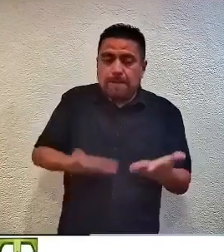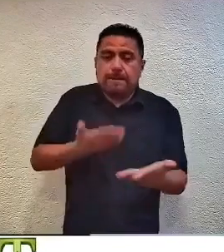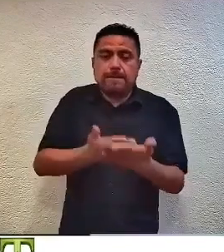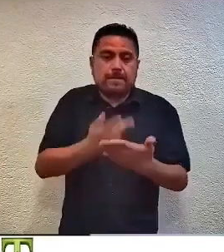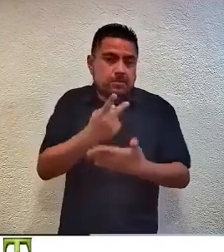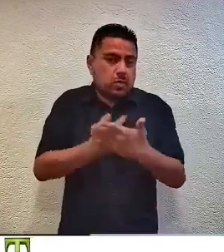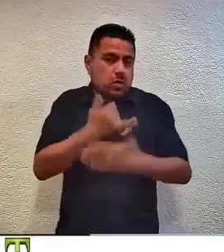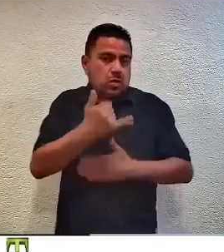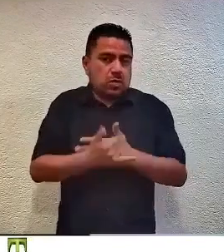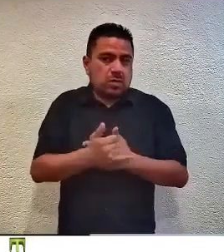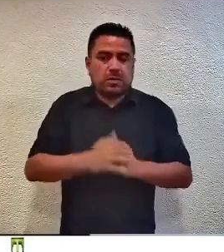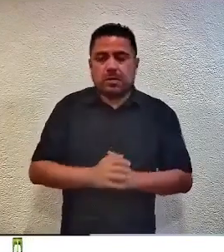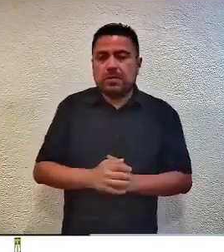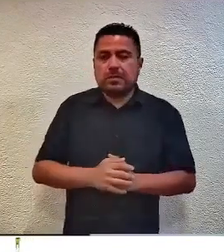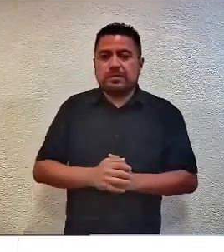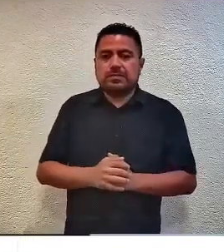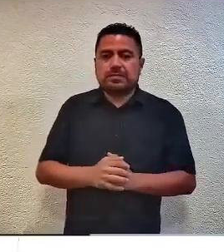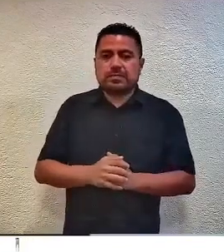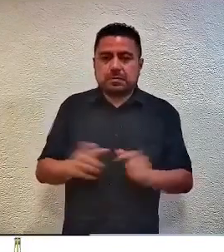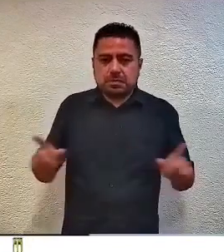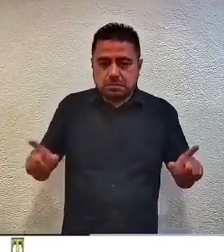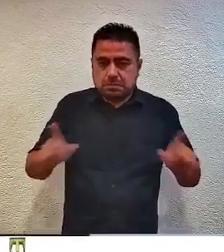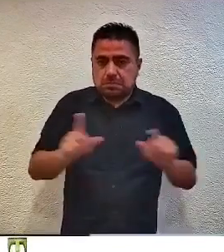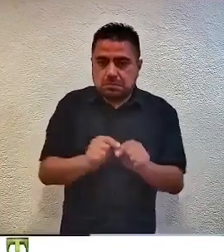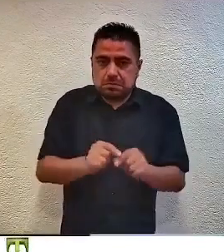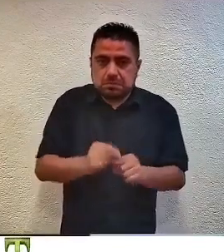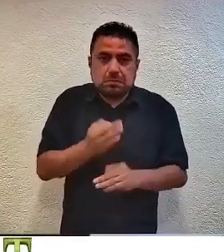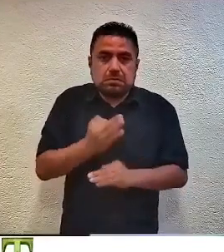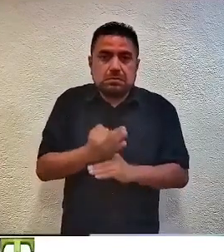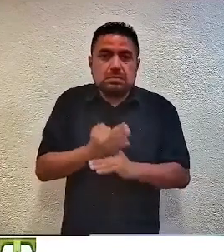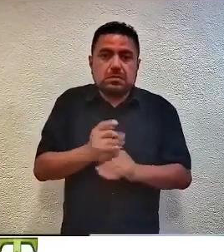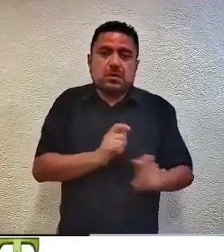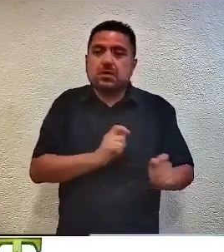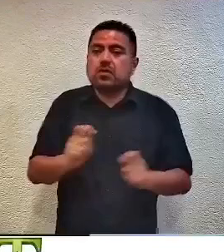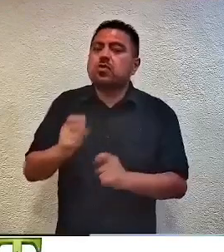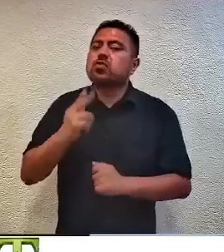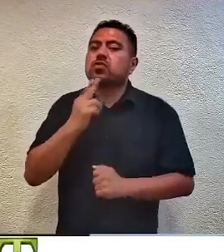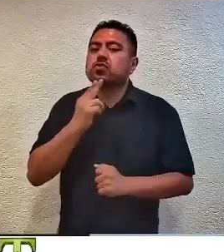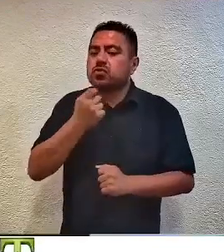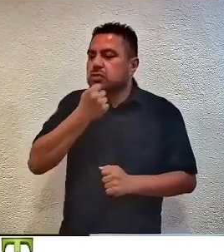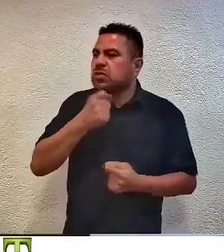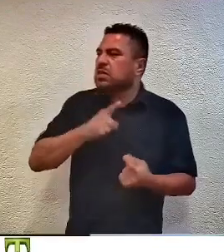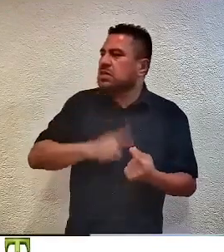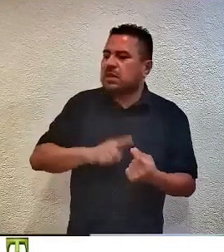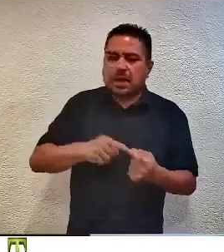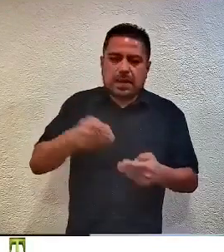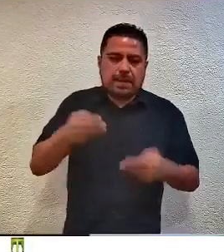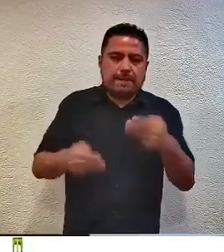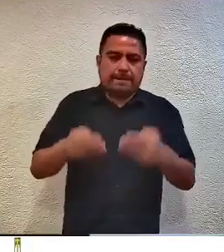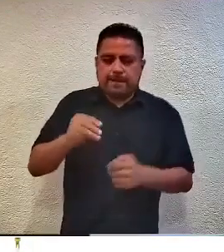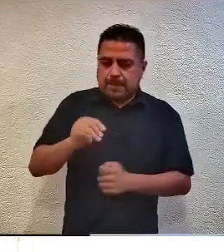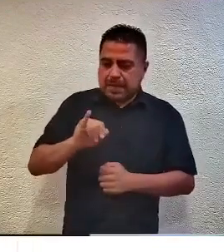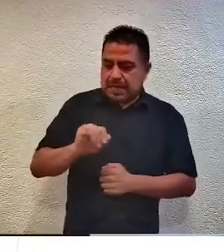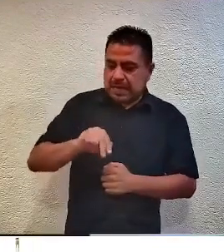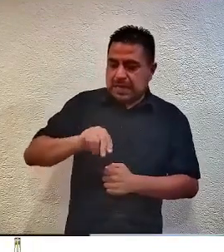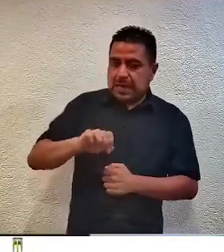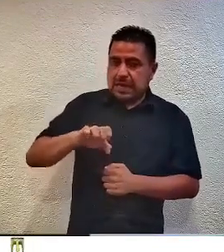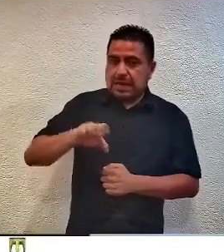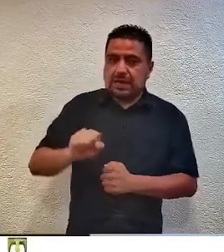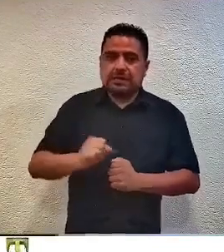proyecto que nos ocupa. Es cuanto, y cedo el uso de la voz al magistrado José Inés Betancur